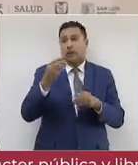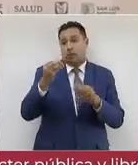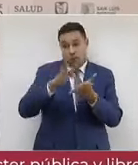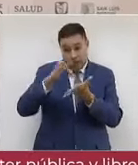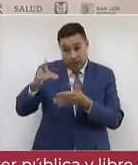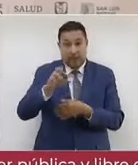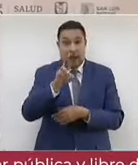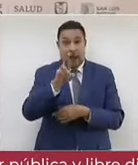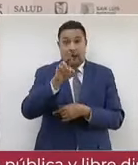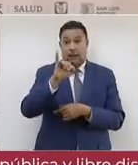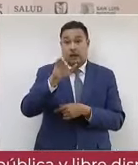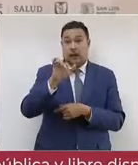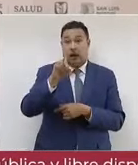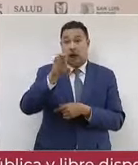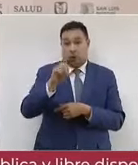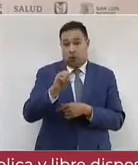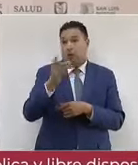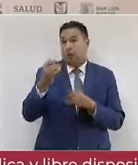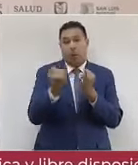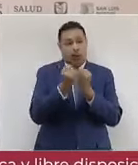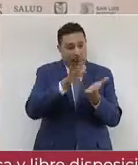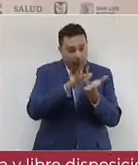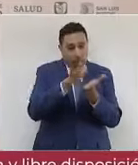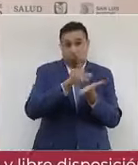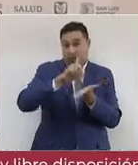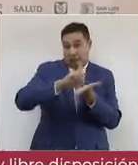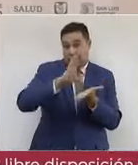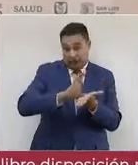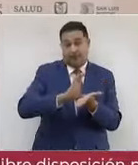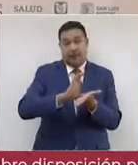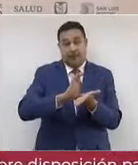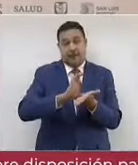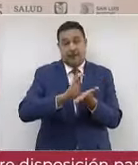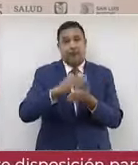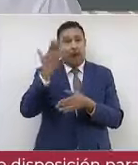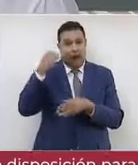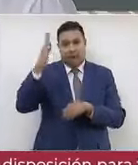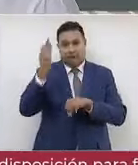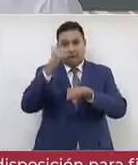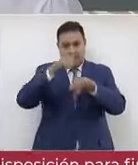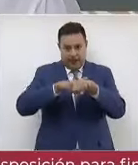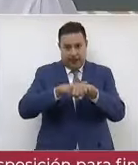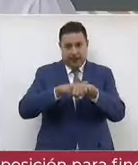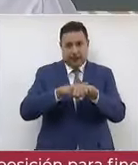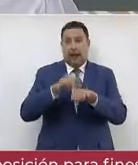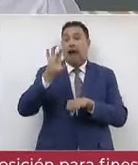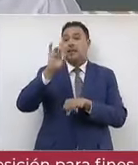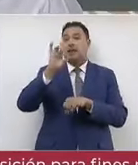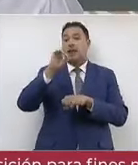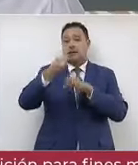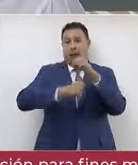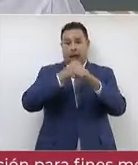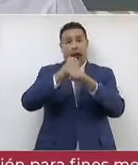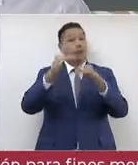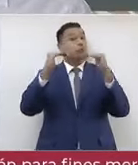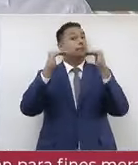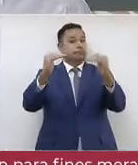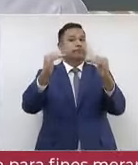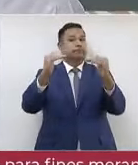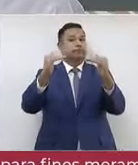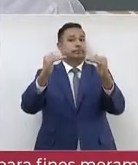Ricardo, para discapacidad, porque ya teníamos la pensión federal hasta 30 años, pero